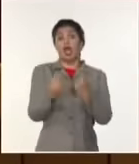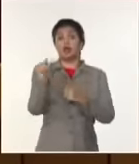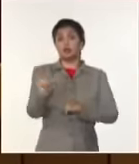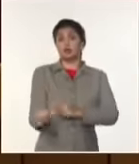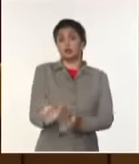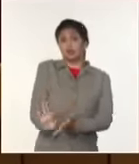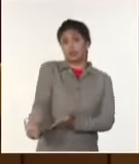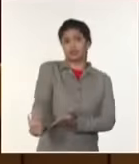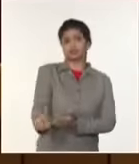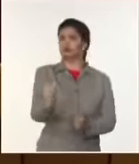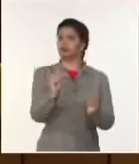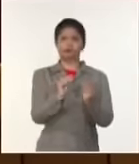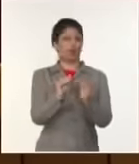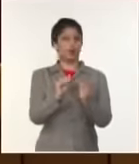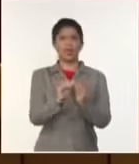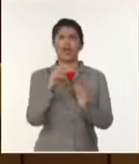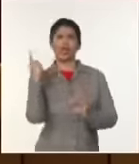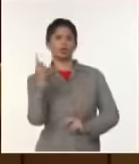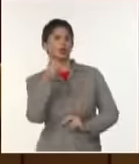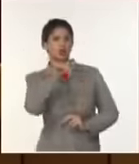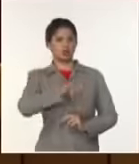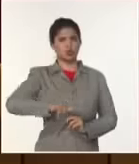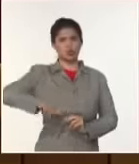quede desprotegido. Para ello,